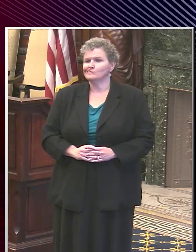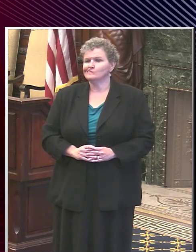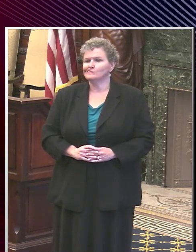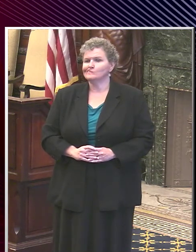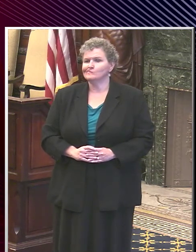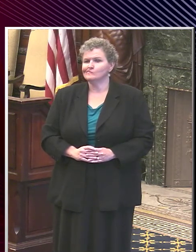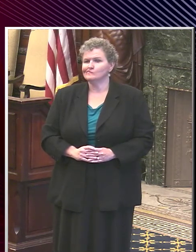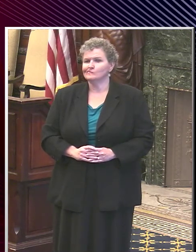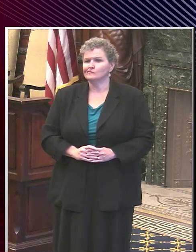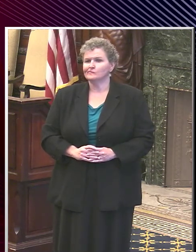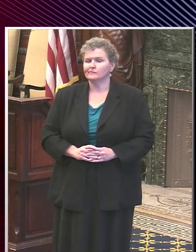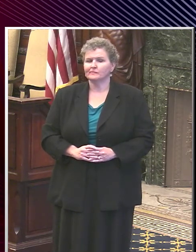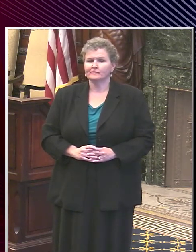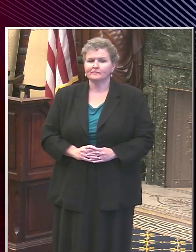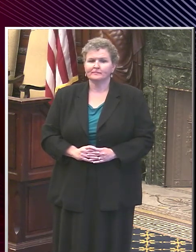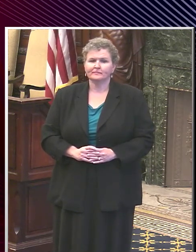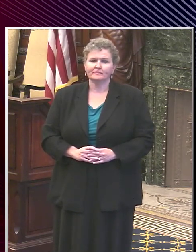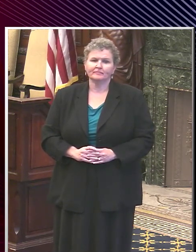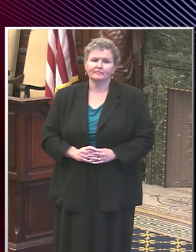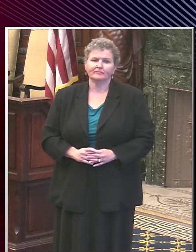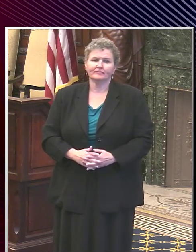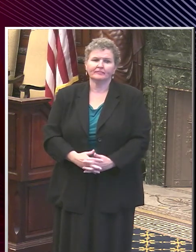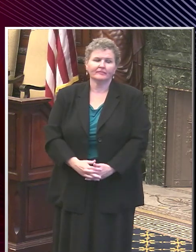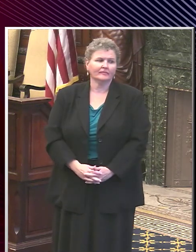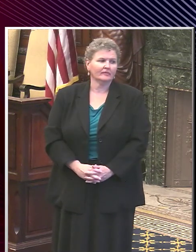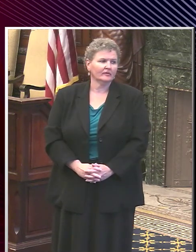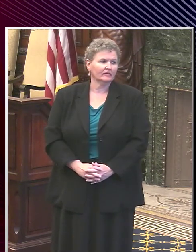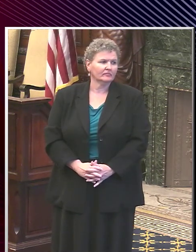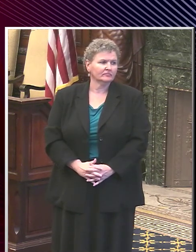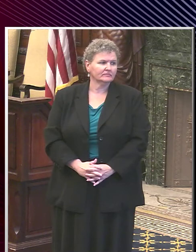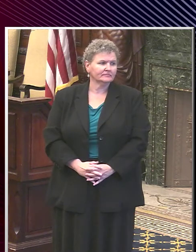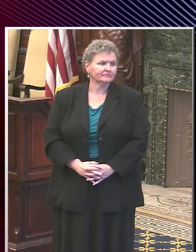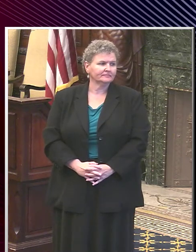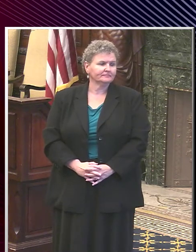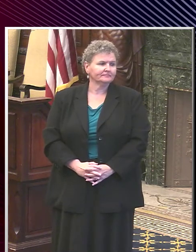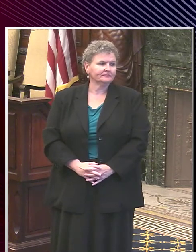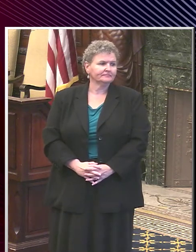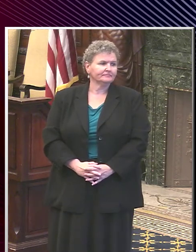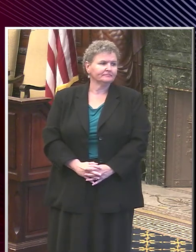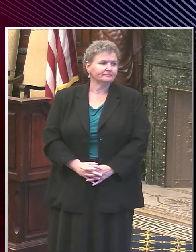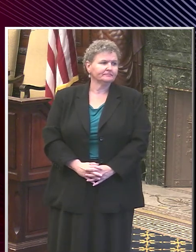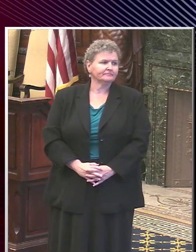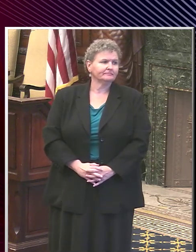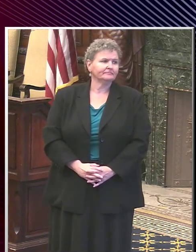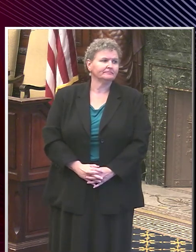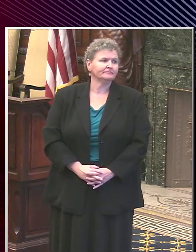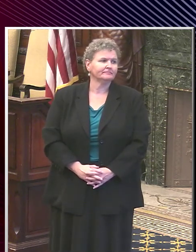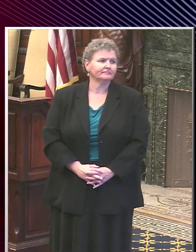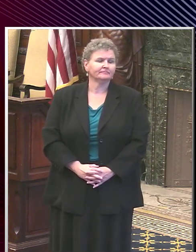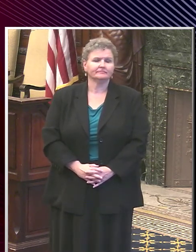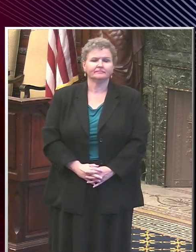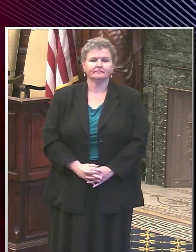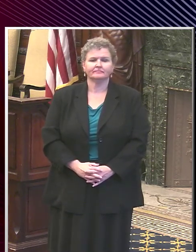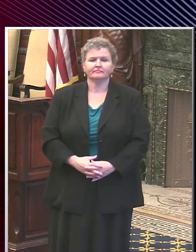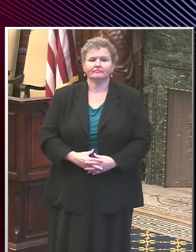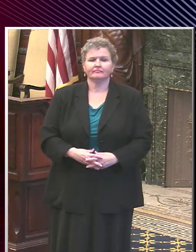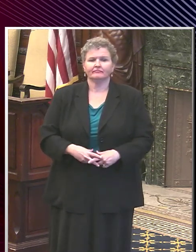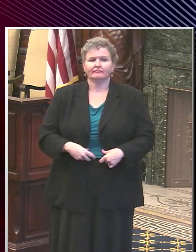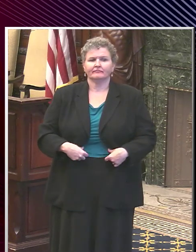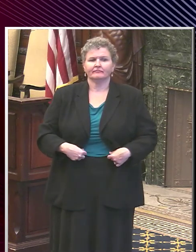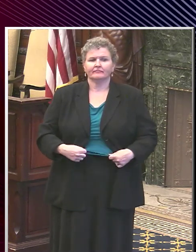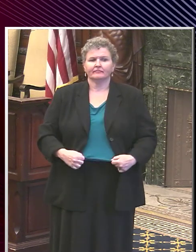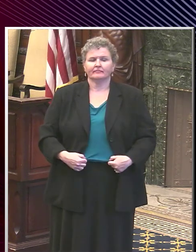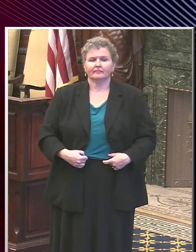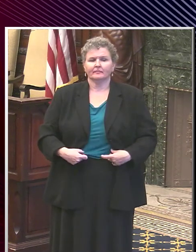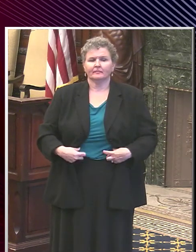Tal vez el alcalde Kenny pueda alentar a la comunidad, especialmente la comunidad latina, que es bien cercana los unos